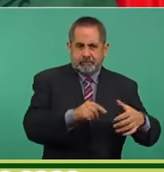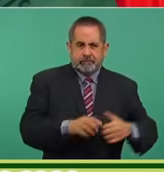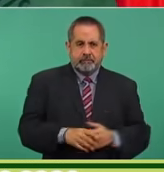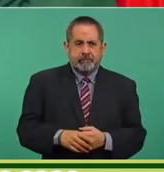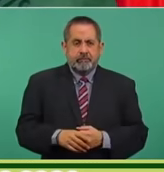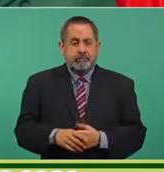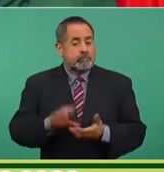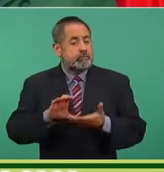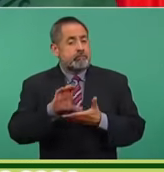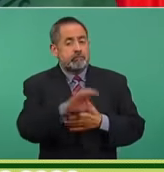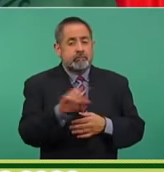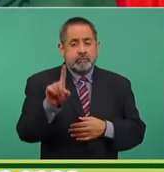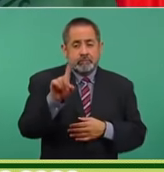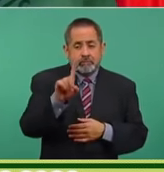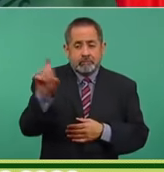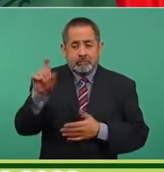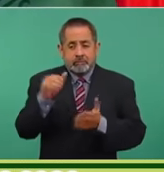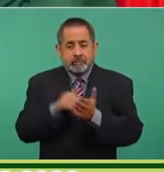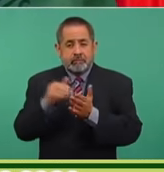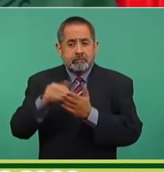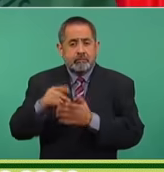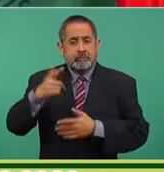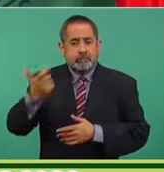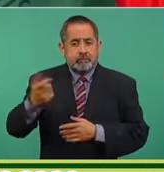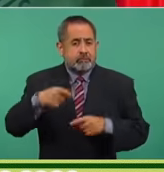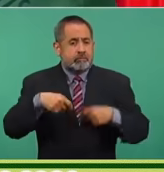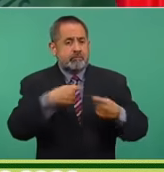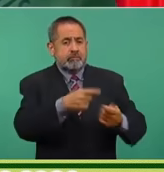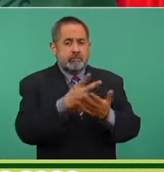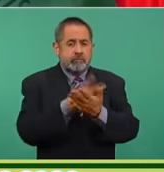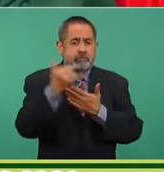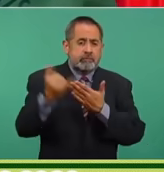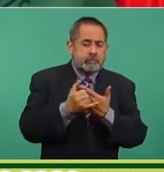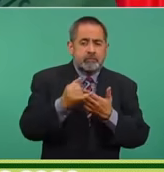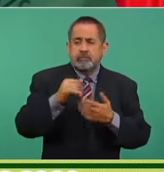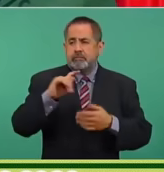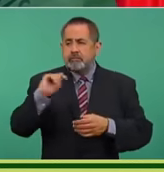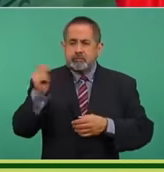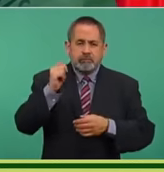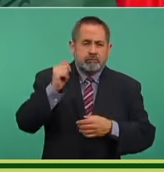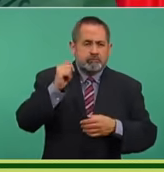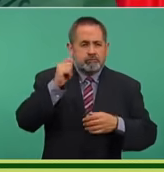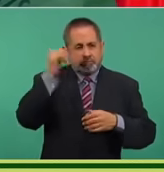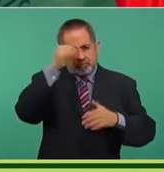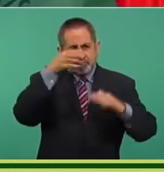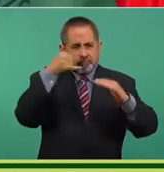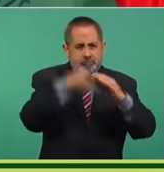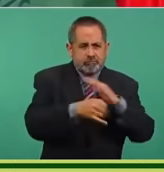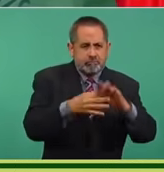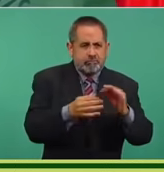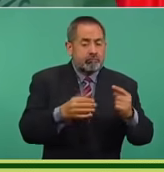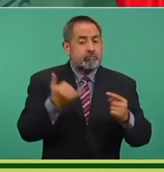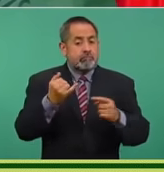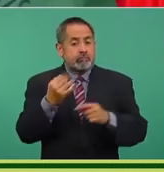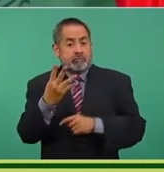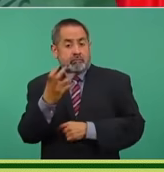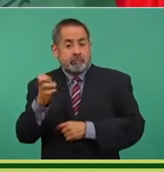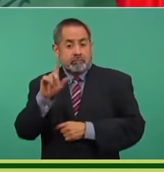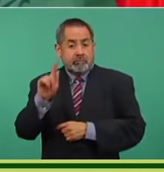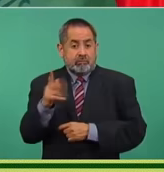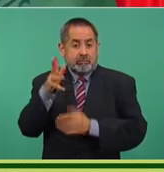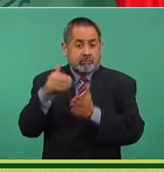recibió alrededor de 100 millones de pesos para proyectos de ciencia y tecnología y